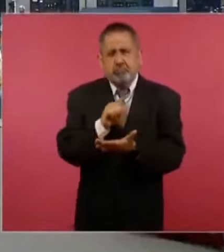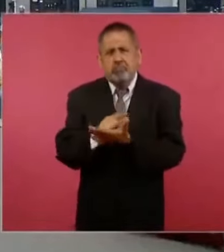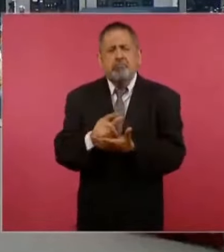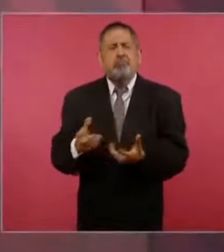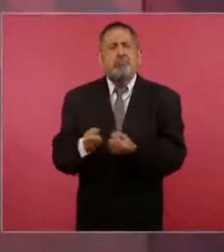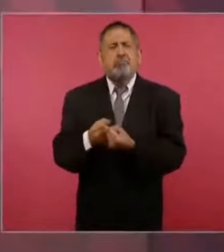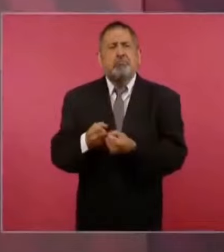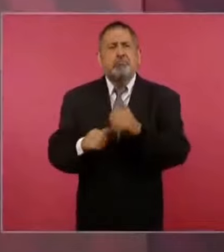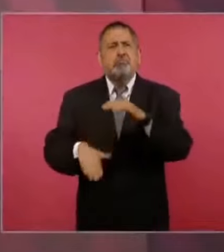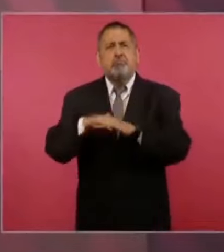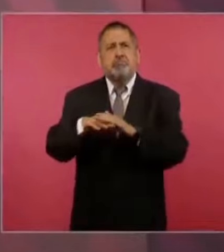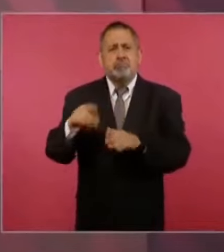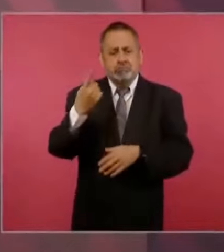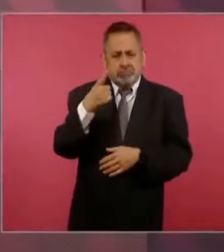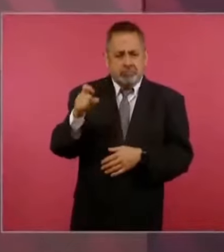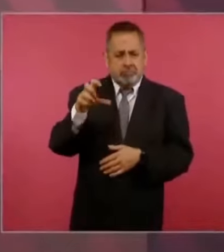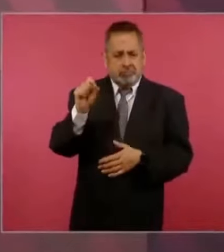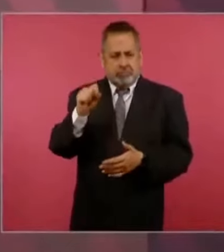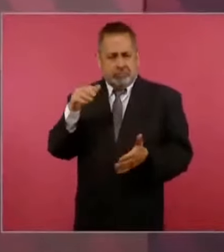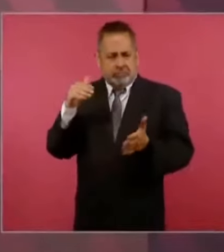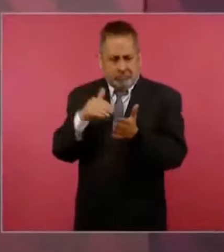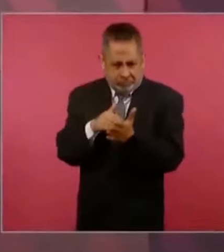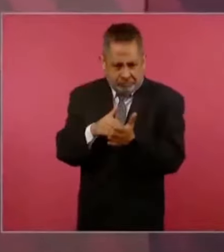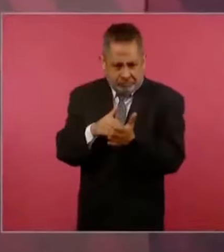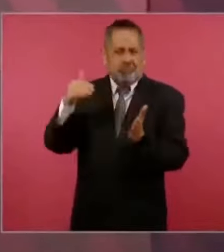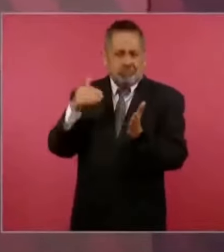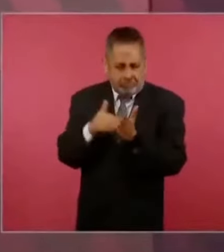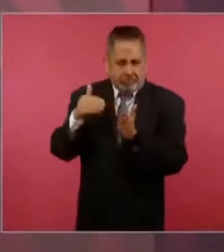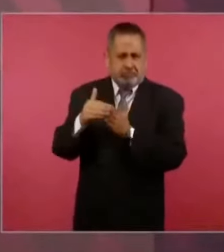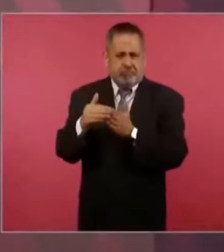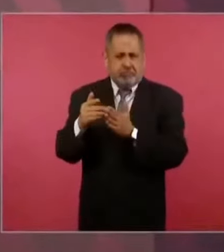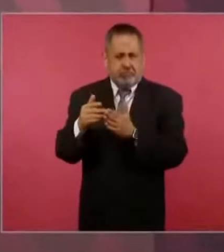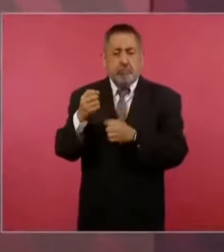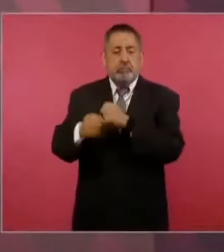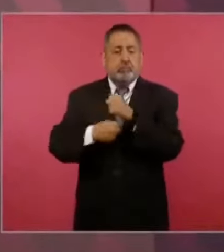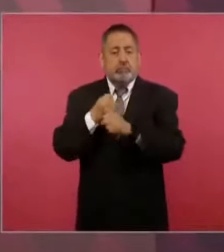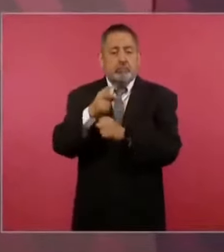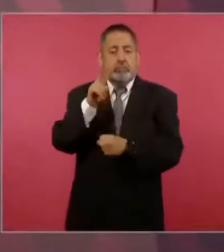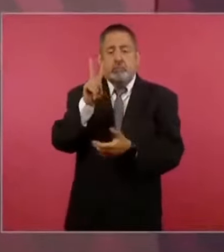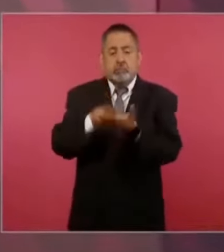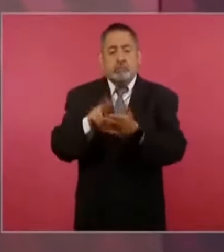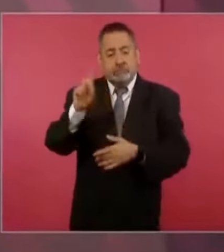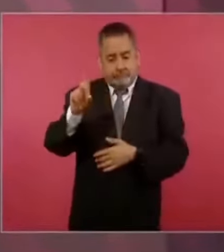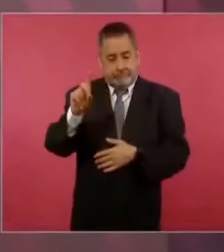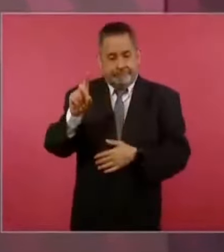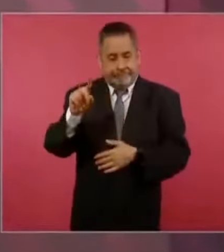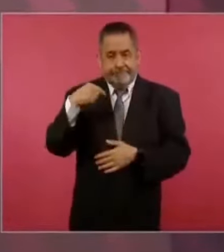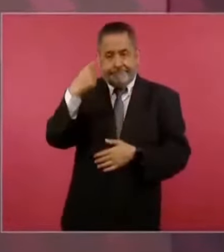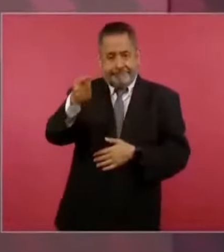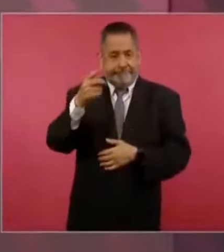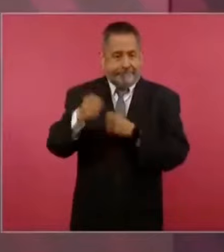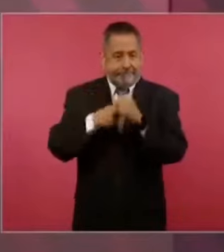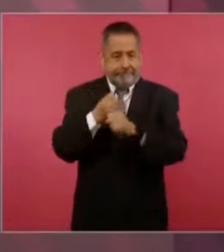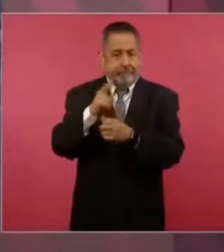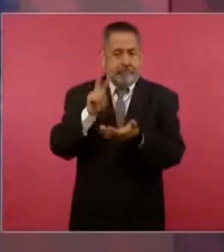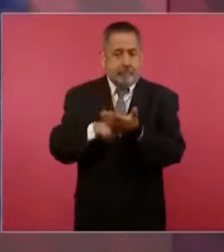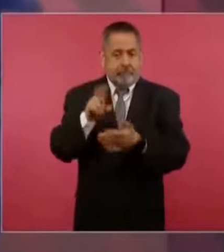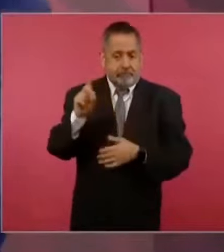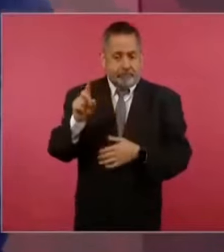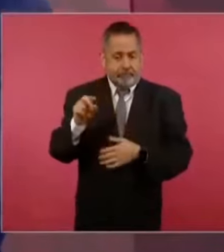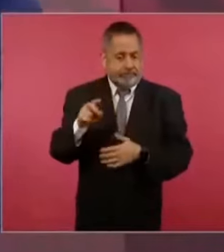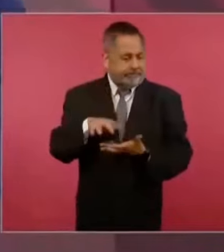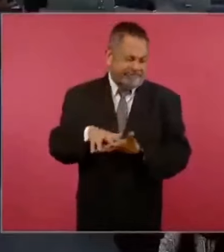hasta 1600000 millones en el 2030 entonces por